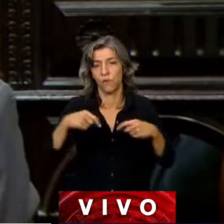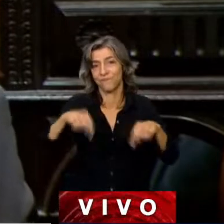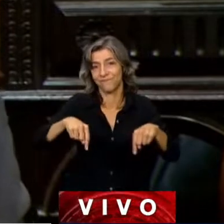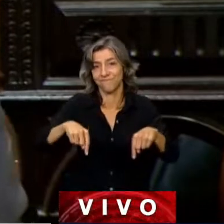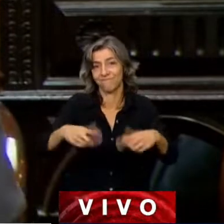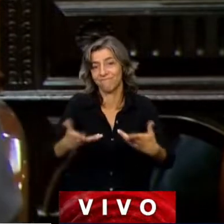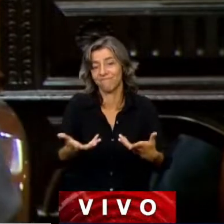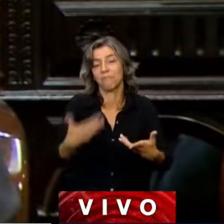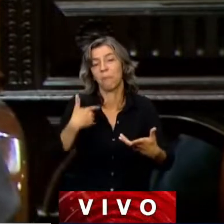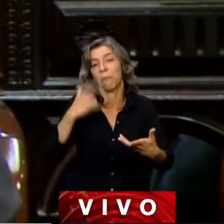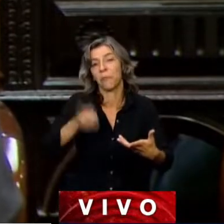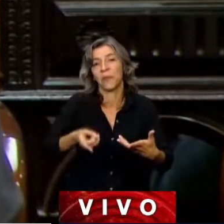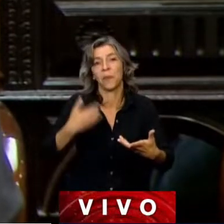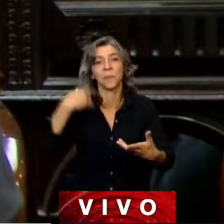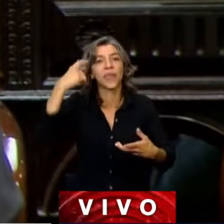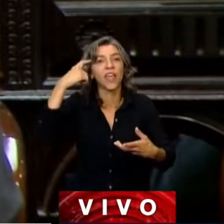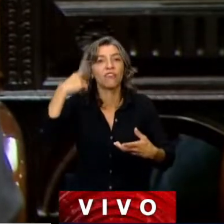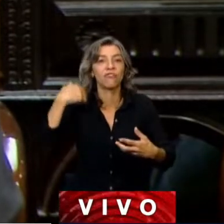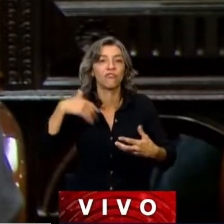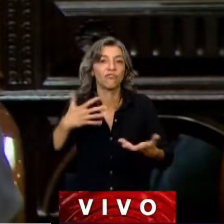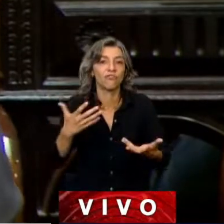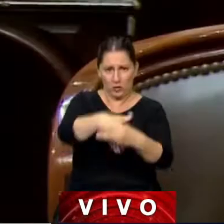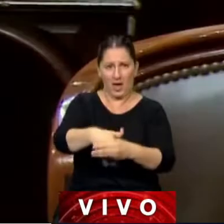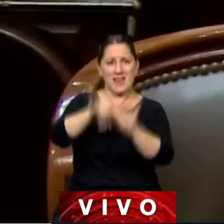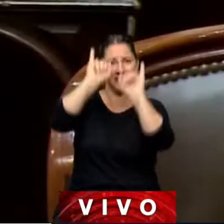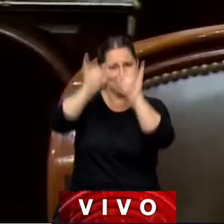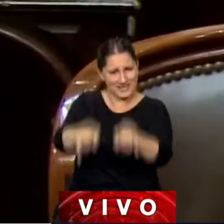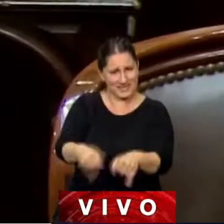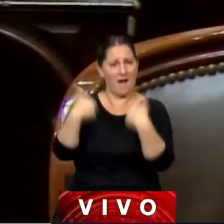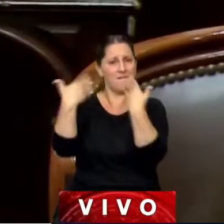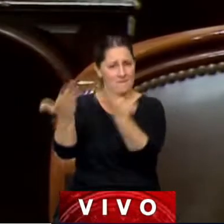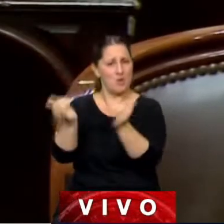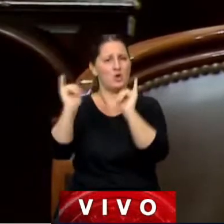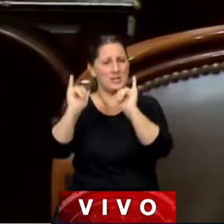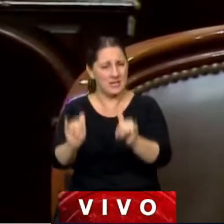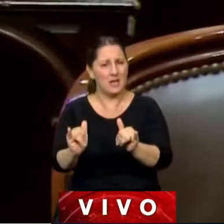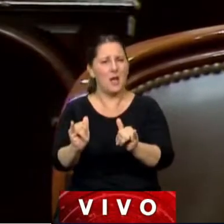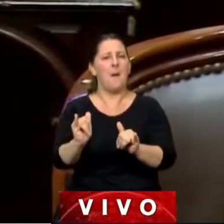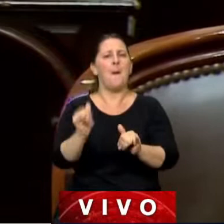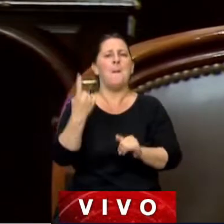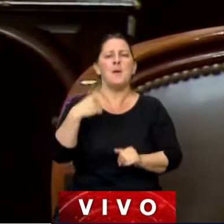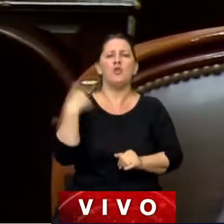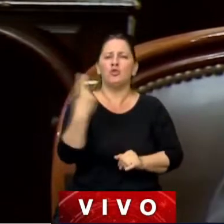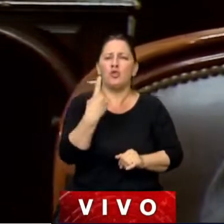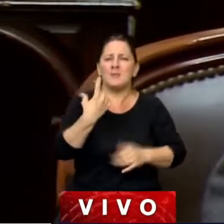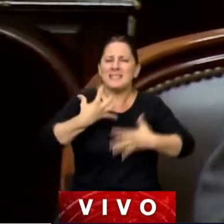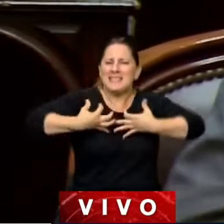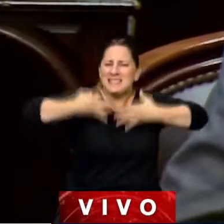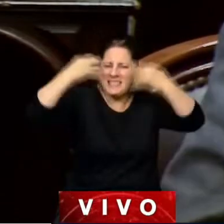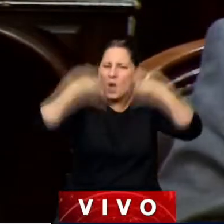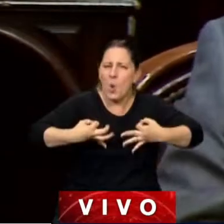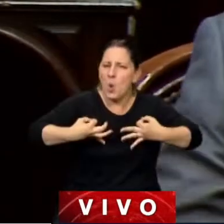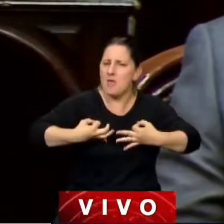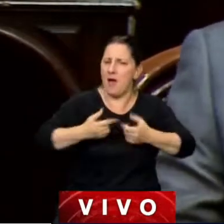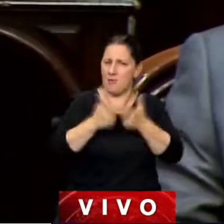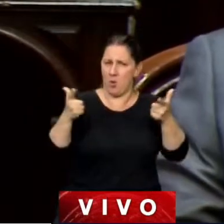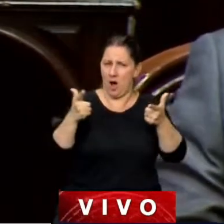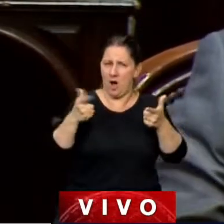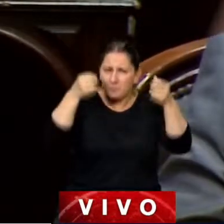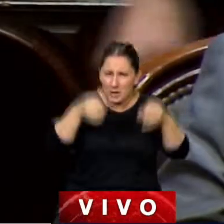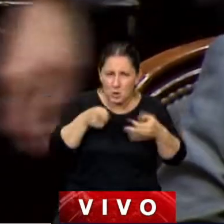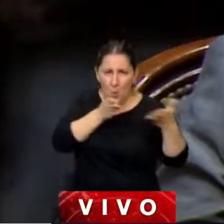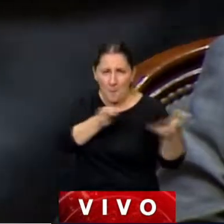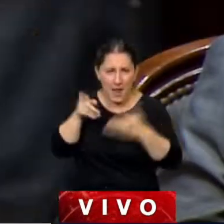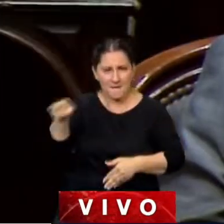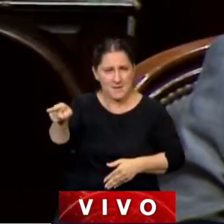su opinión sobre el proyecto. La iniciativa fue avalada por el impulso del Frente de Todos, bloques